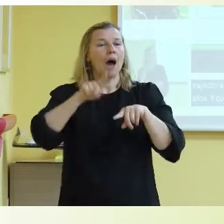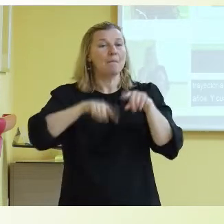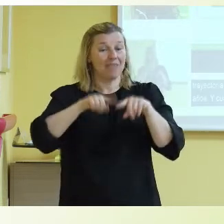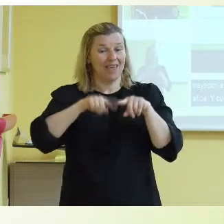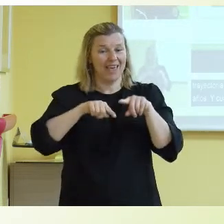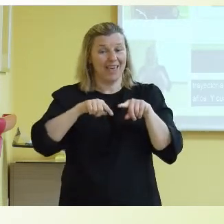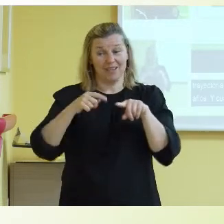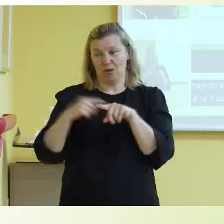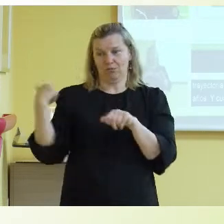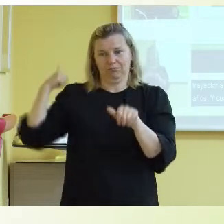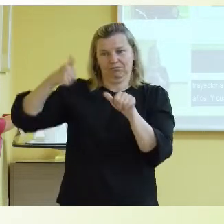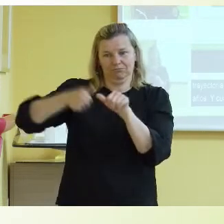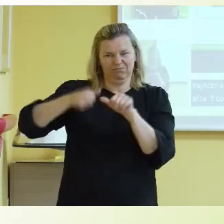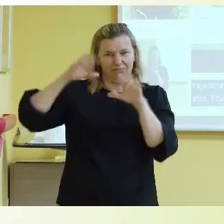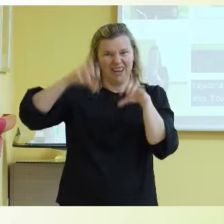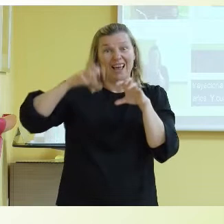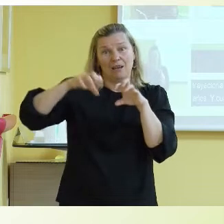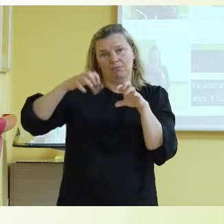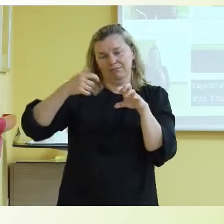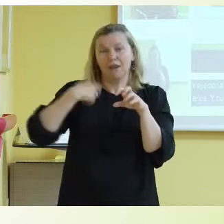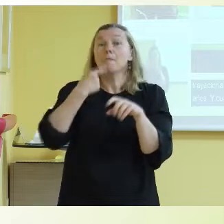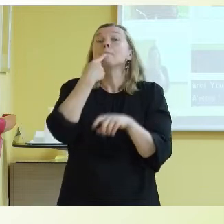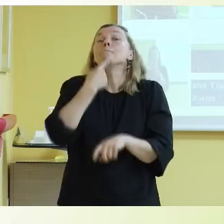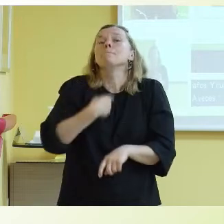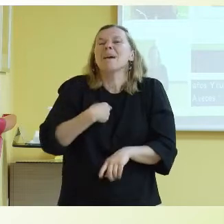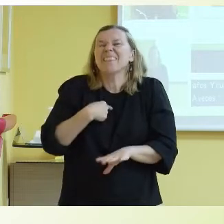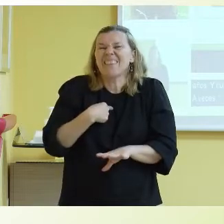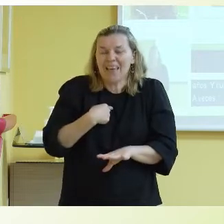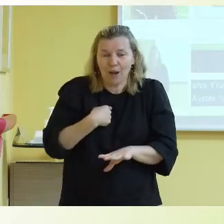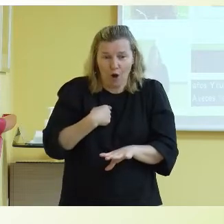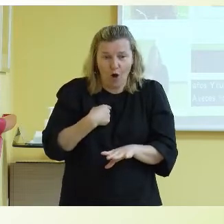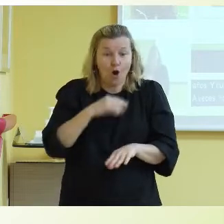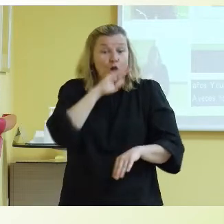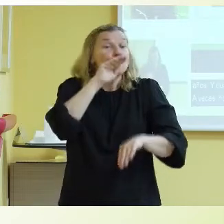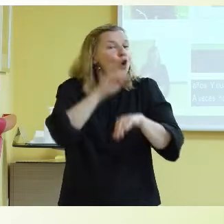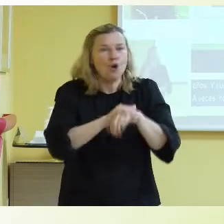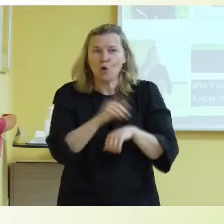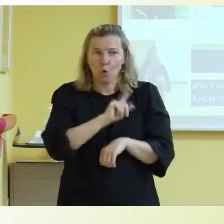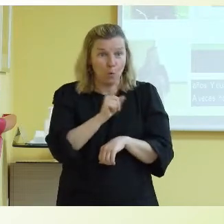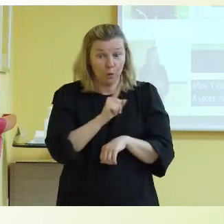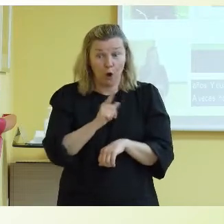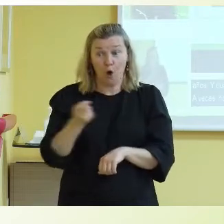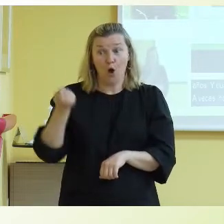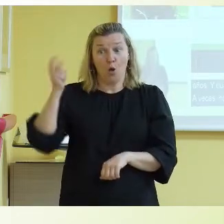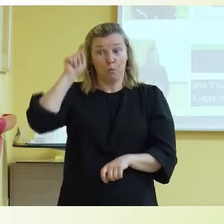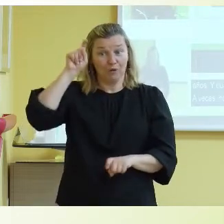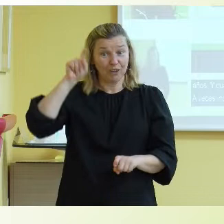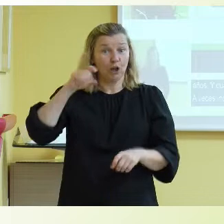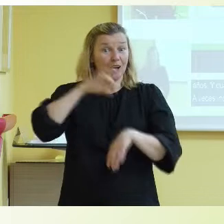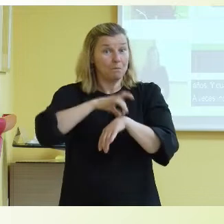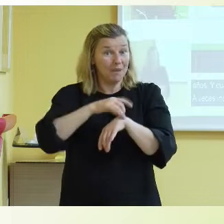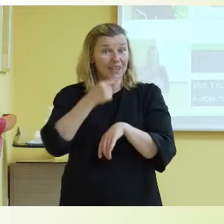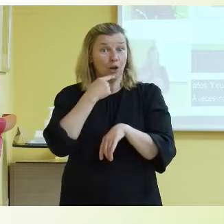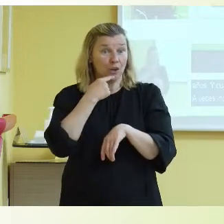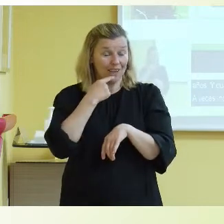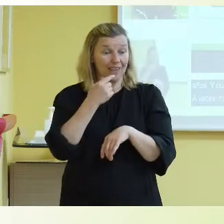a mí hace muchos años. Bueno, no me enseñaron, me dijeron que hacía un gran profesor de medicina, que es que a los médicos les hablaba